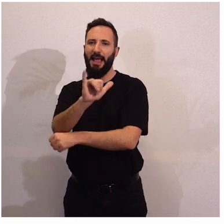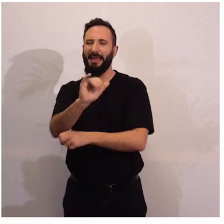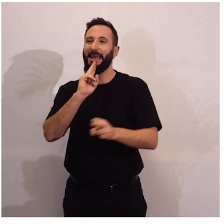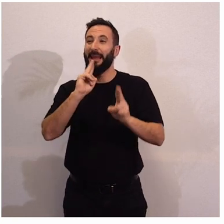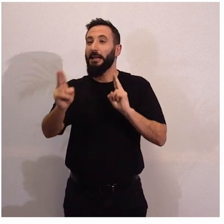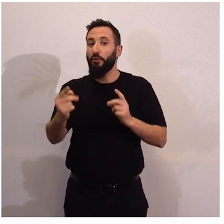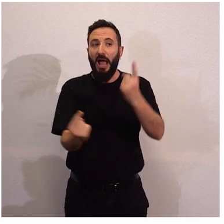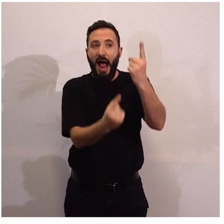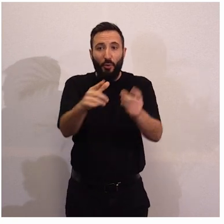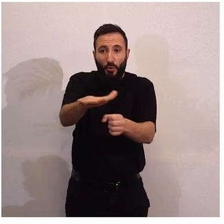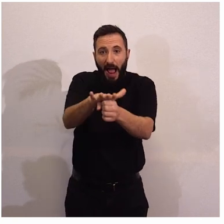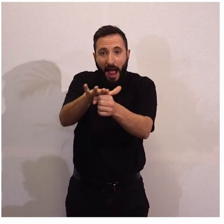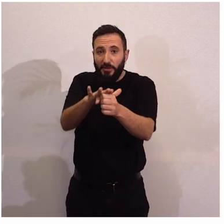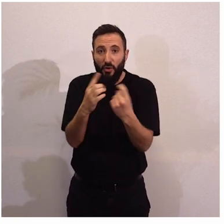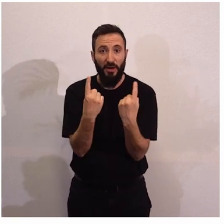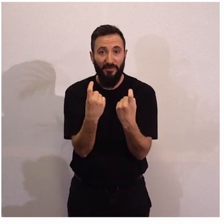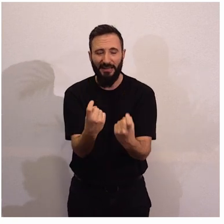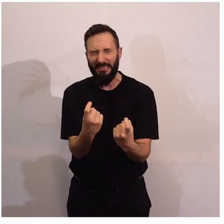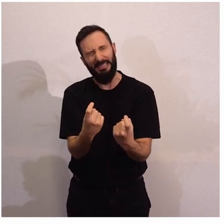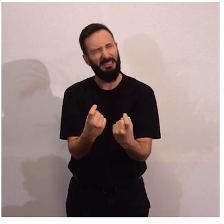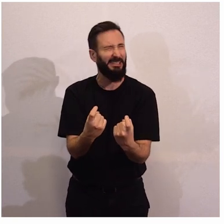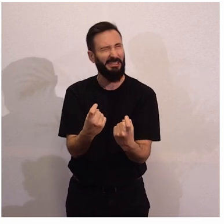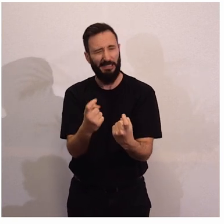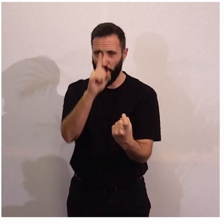queda algún ámbito